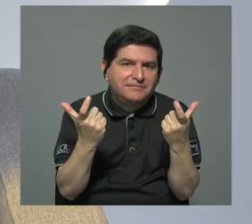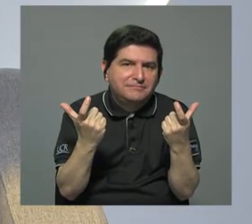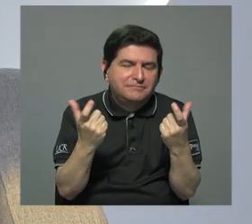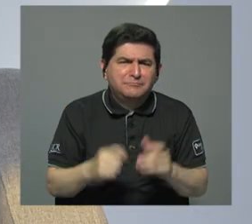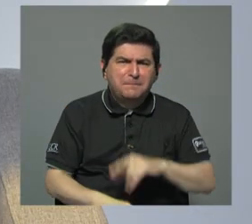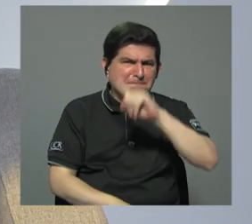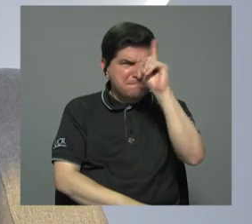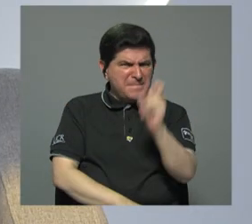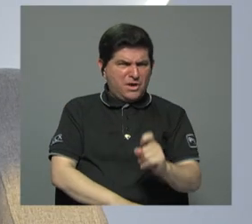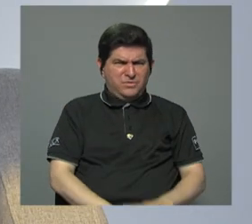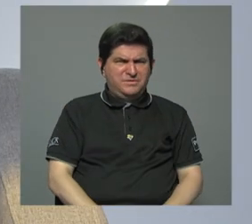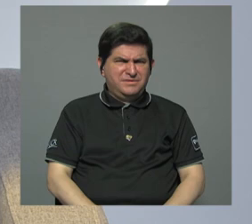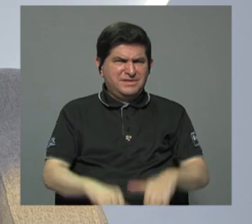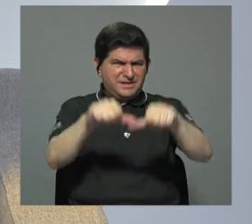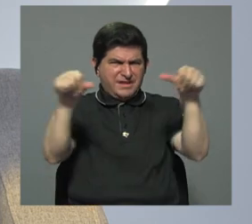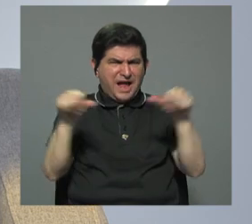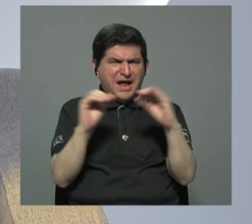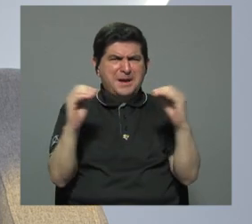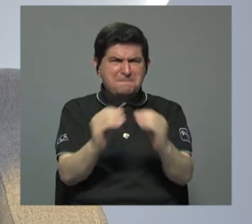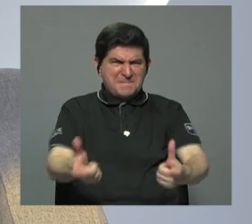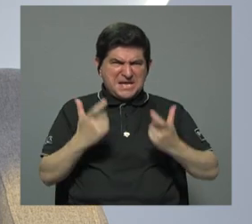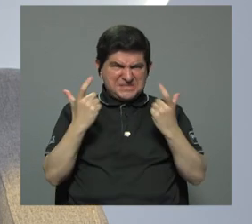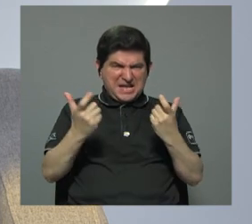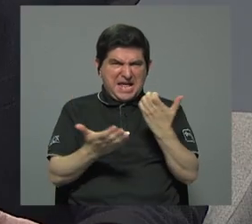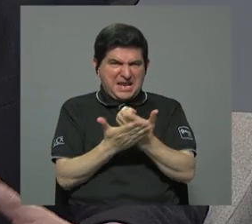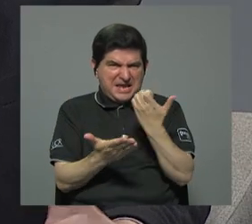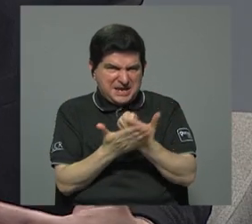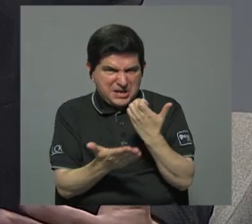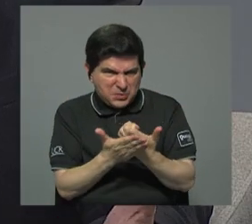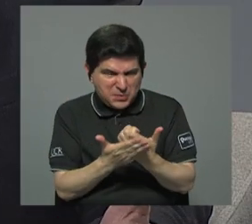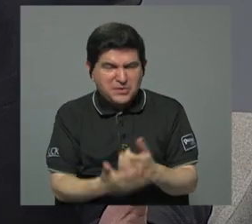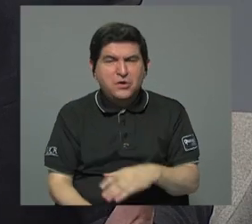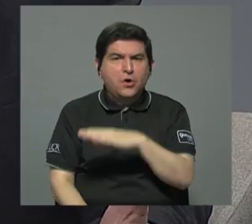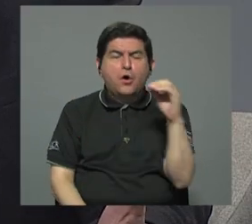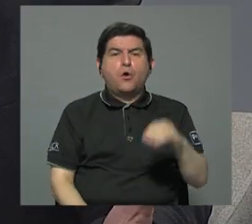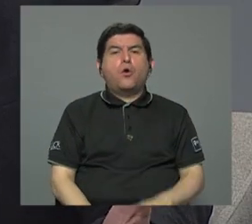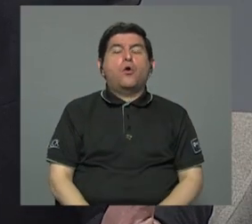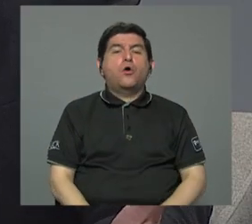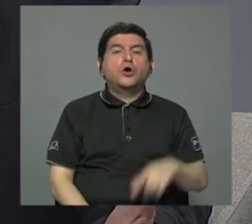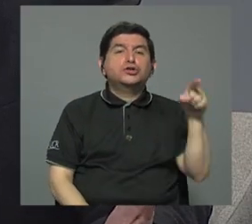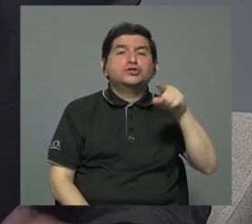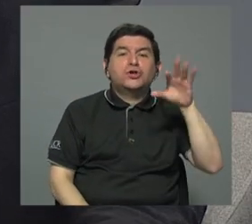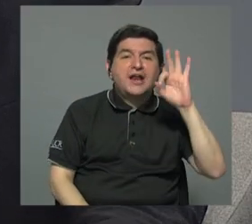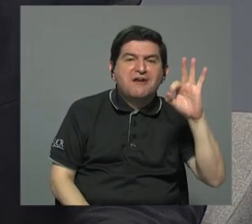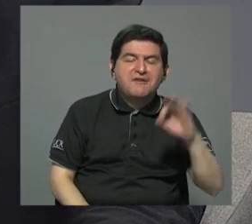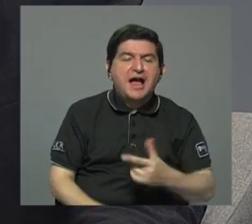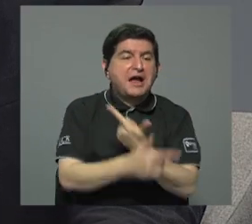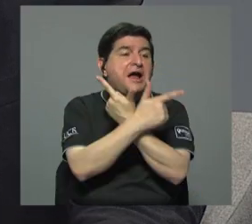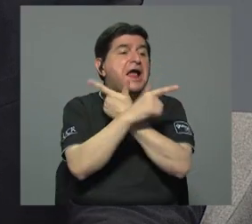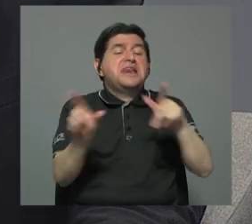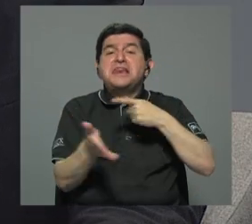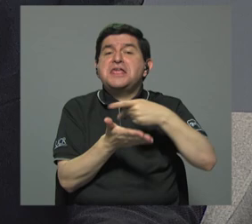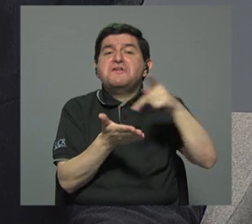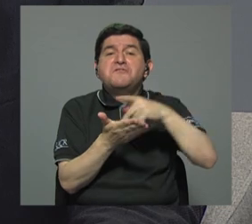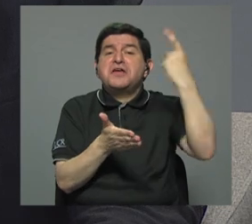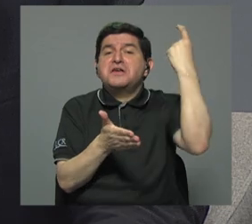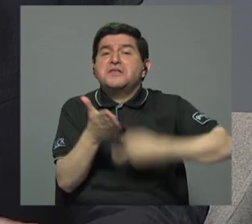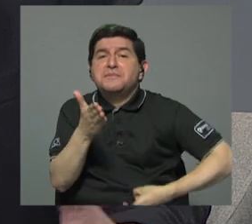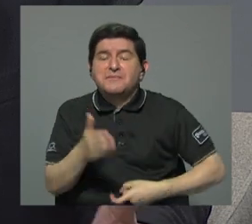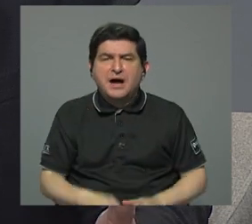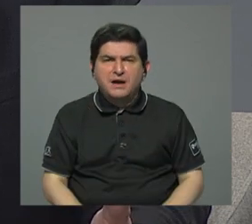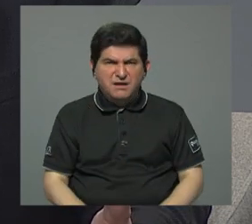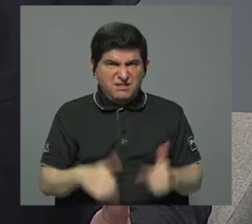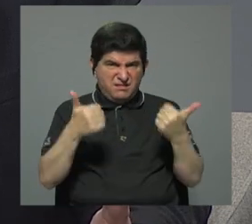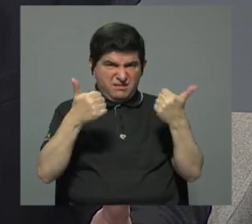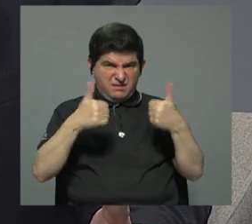que preguntarnos si los sectores que más están ganando hoy en la economía o inclusive aquellos como los de zonas francas que están exentos de pagar impuestos, estarían